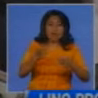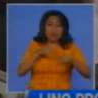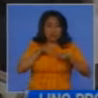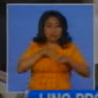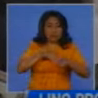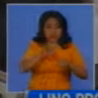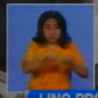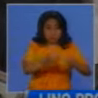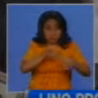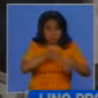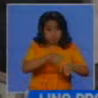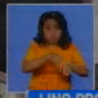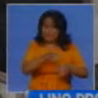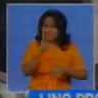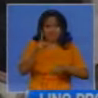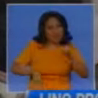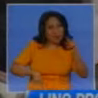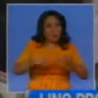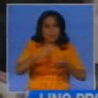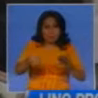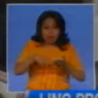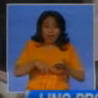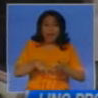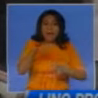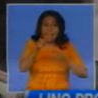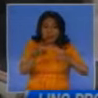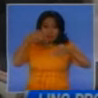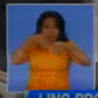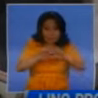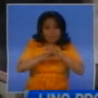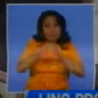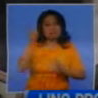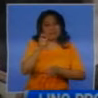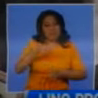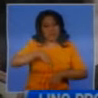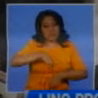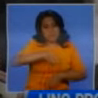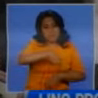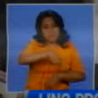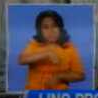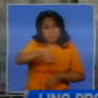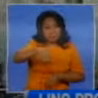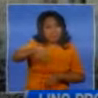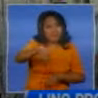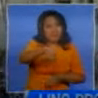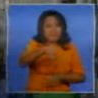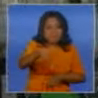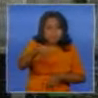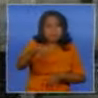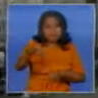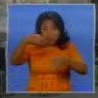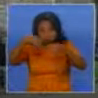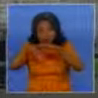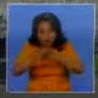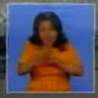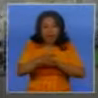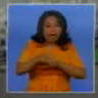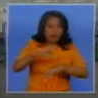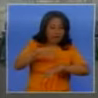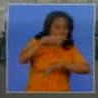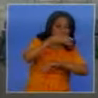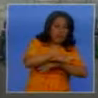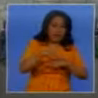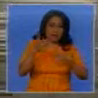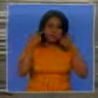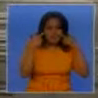personas que ingresen lo realizarán a pie y desde el primer filtro en la parte externa se realizará un control. Para esto, 2.000 personas estarán a cargo